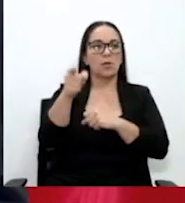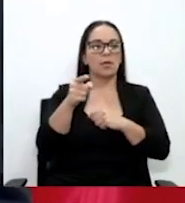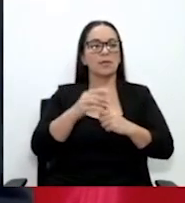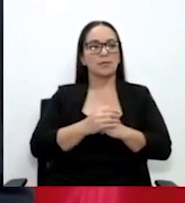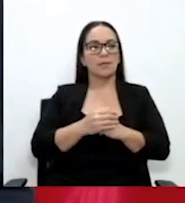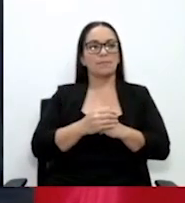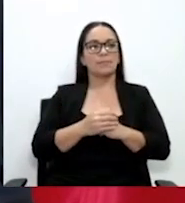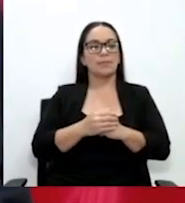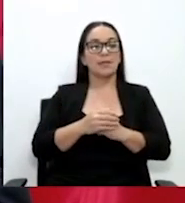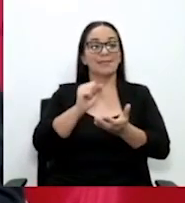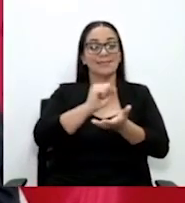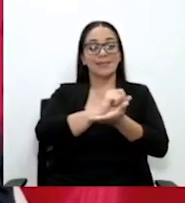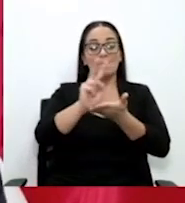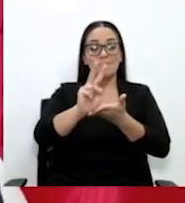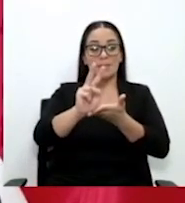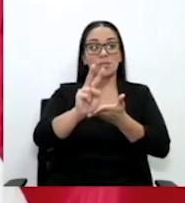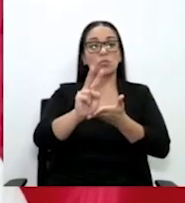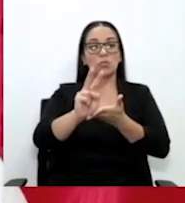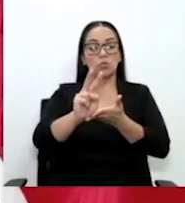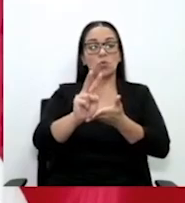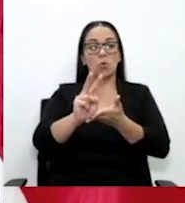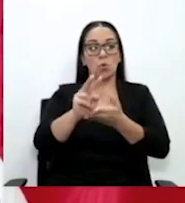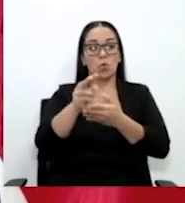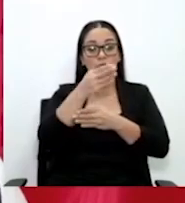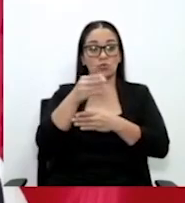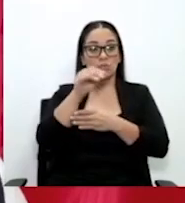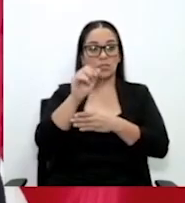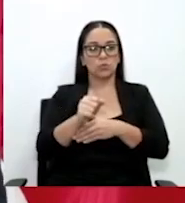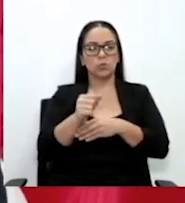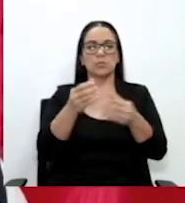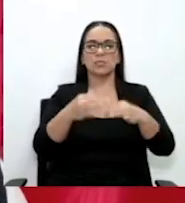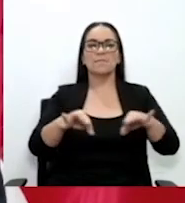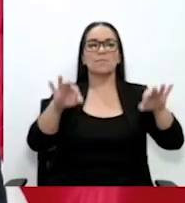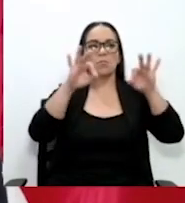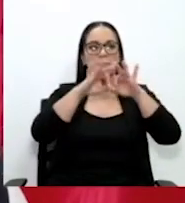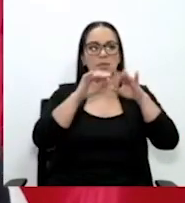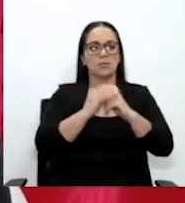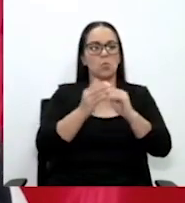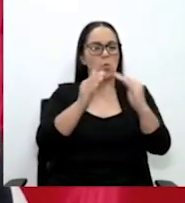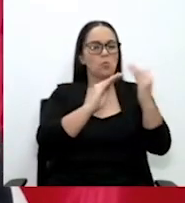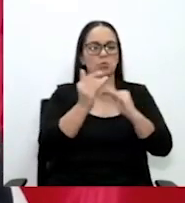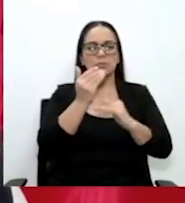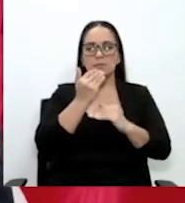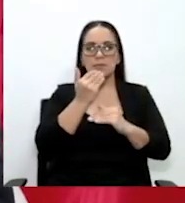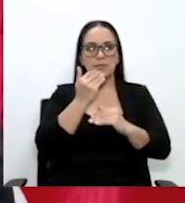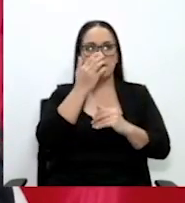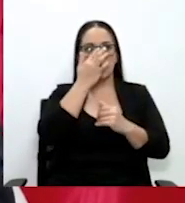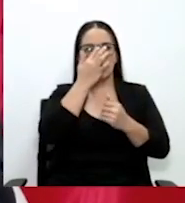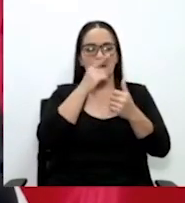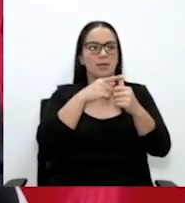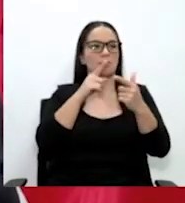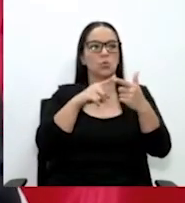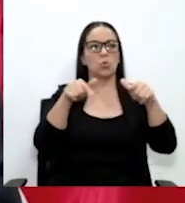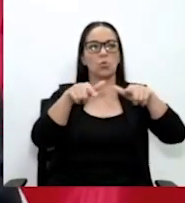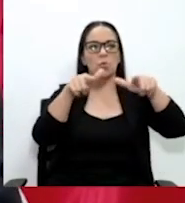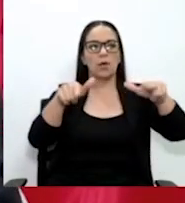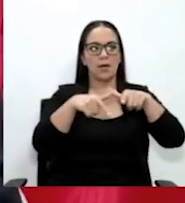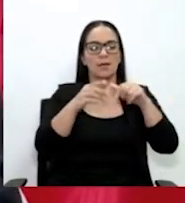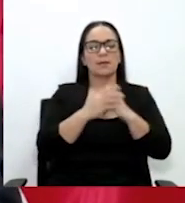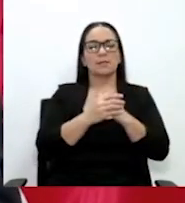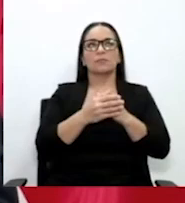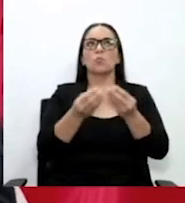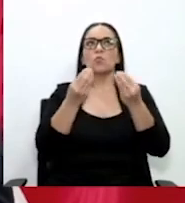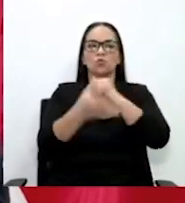Cotobruz es un cantón importantísimo, está lleno de población indígena, es un lugar con índices de